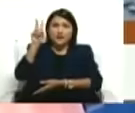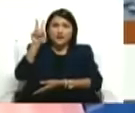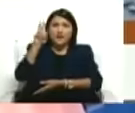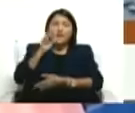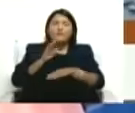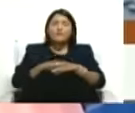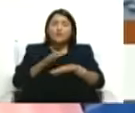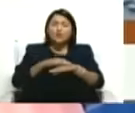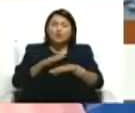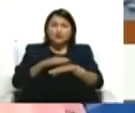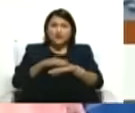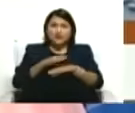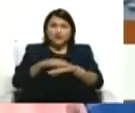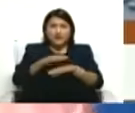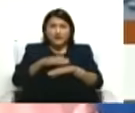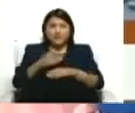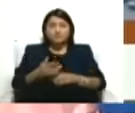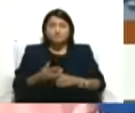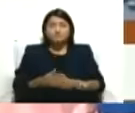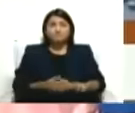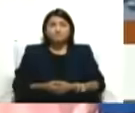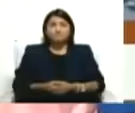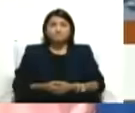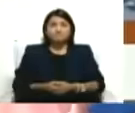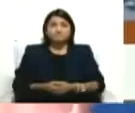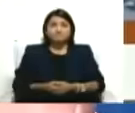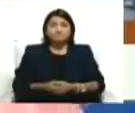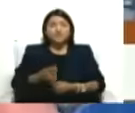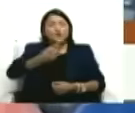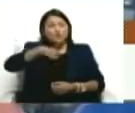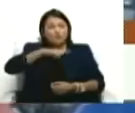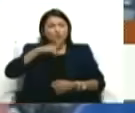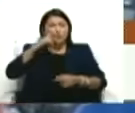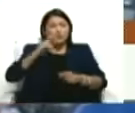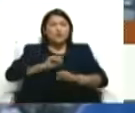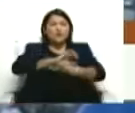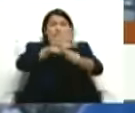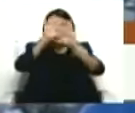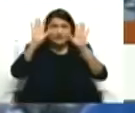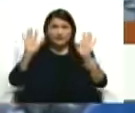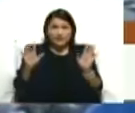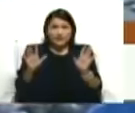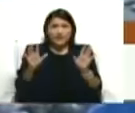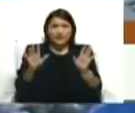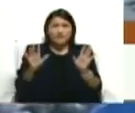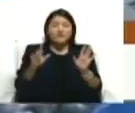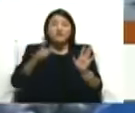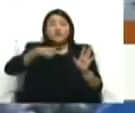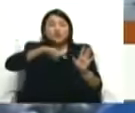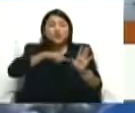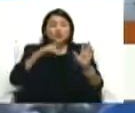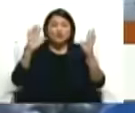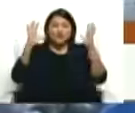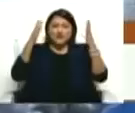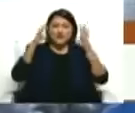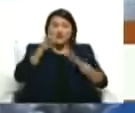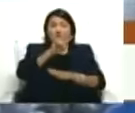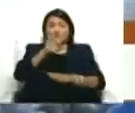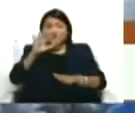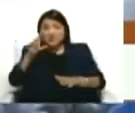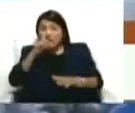porque tendríamos que estar muy claros que no estamos celebrando 25 años de gobierno,